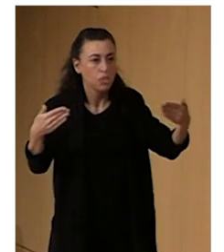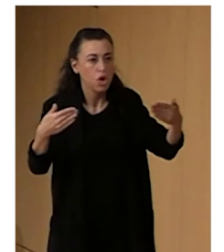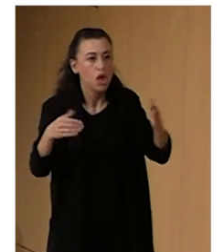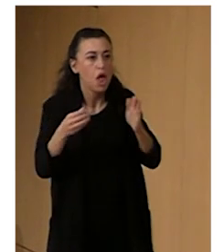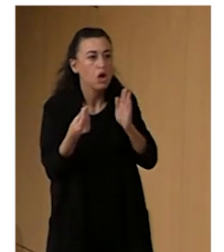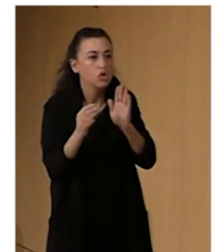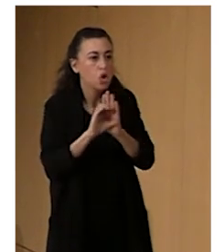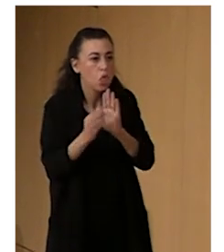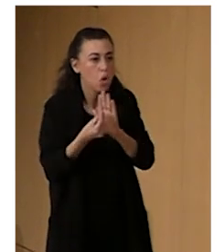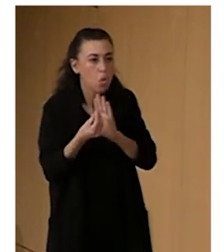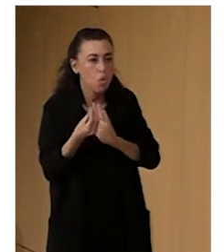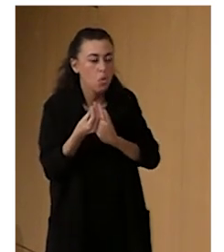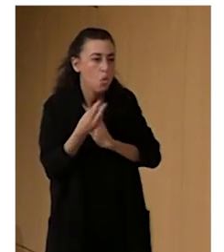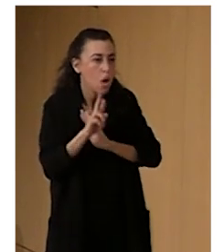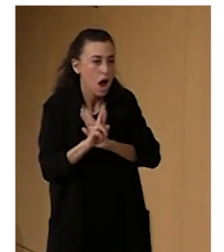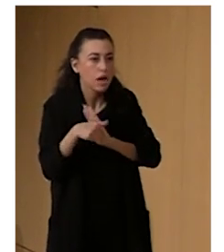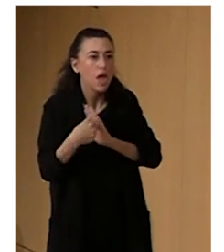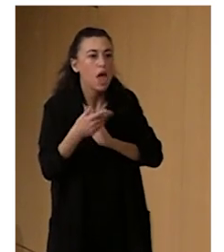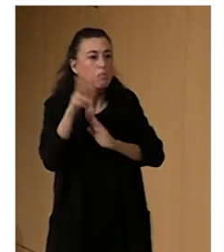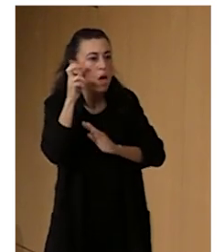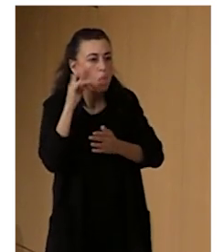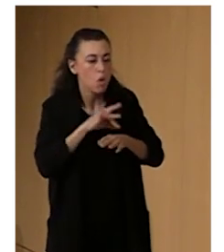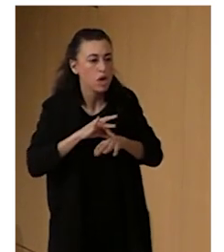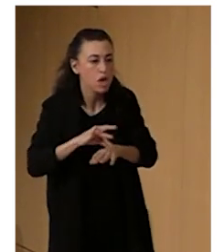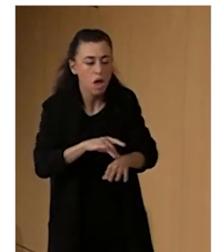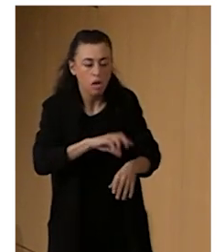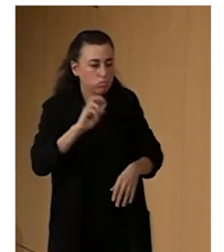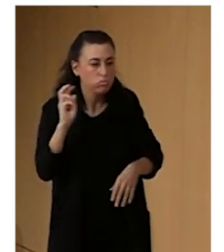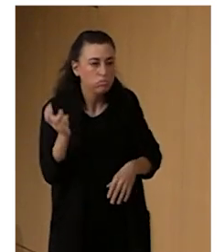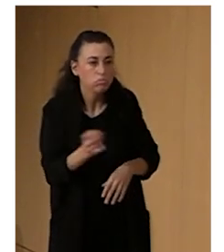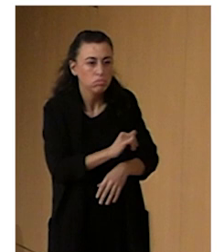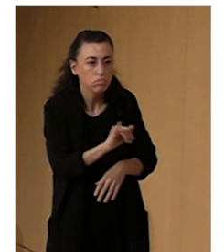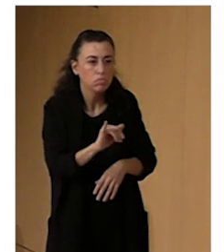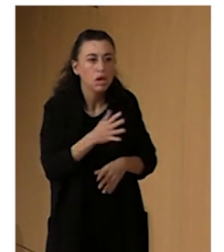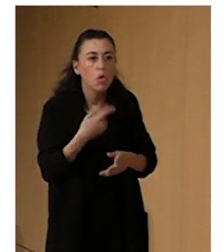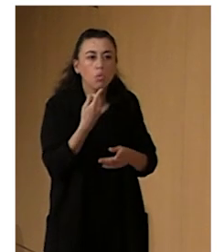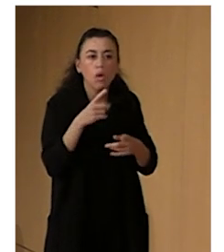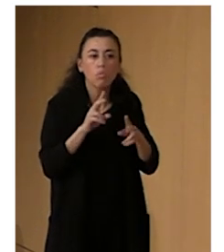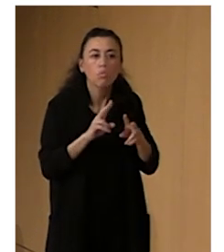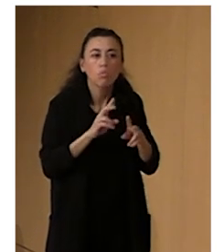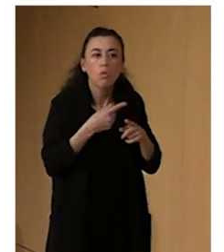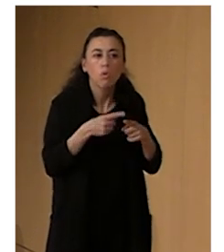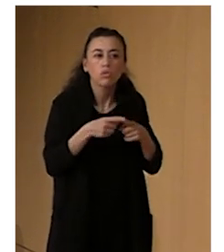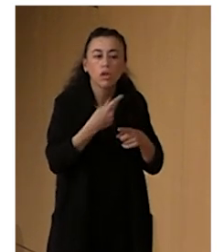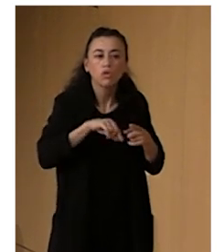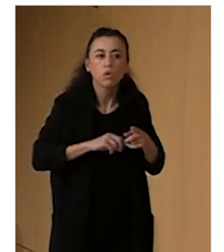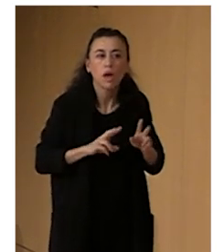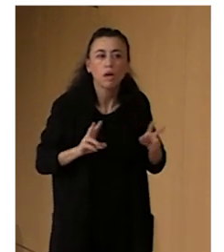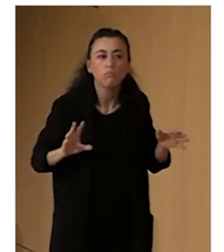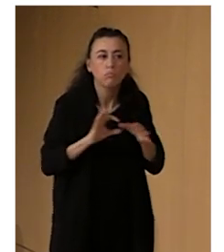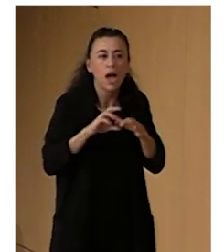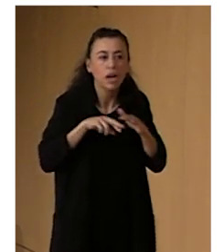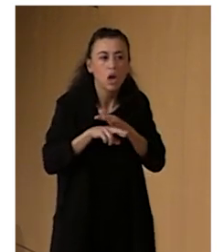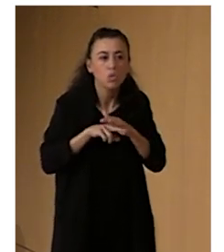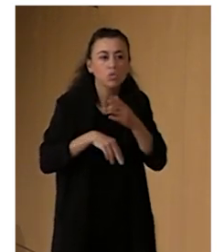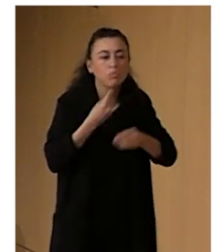audioguías etcétera etcétera no e una de las de las cosas que hicimos en términos de de recursos fue eh